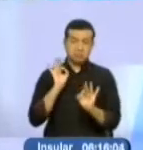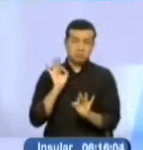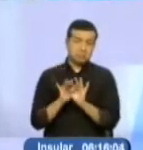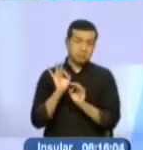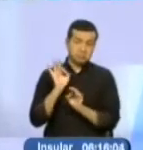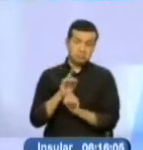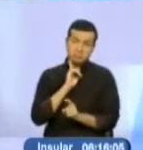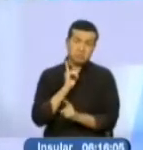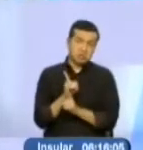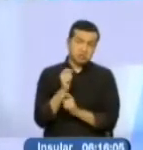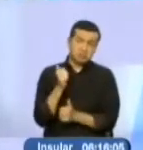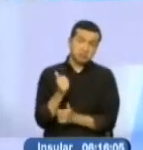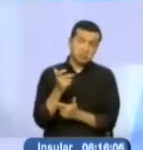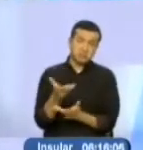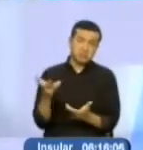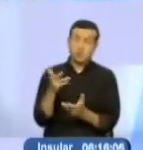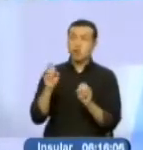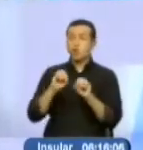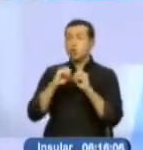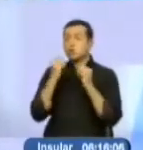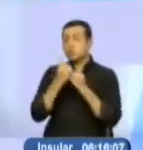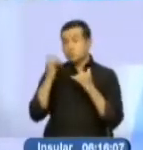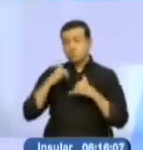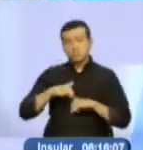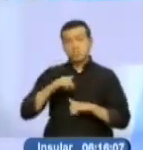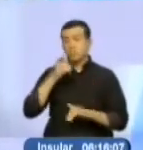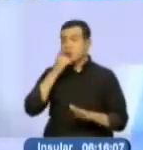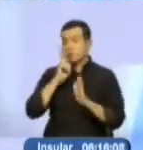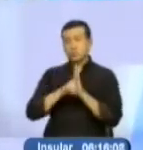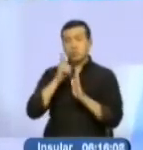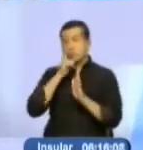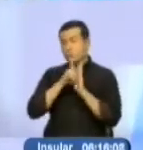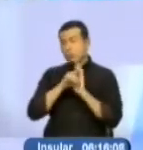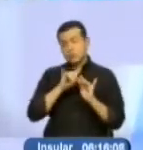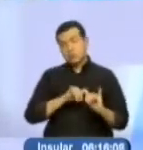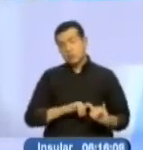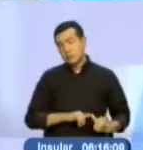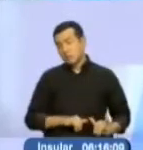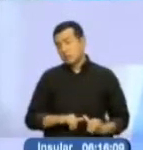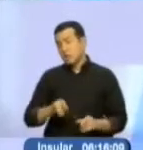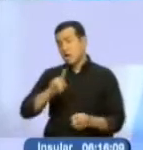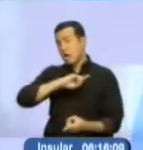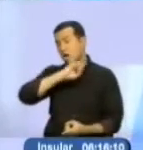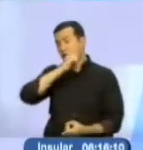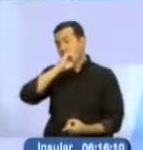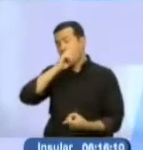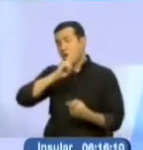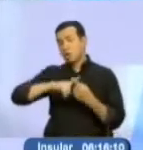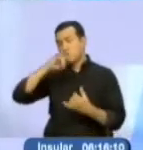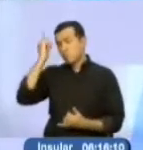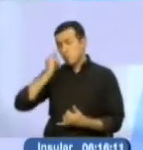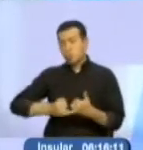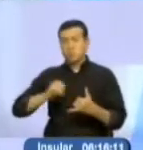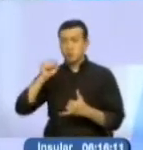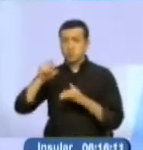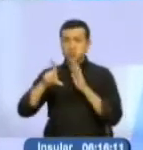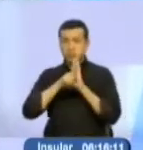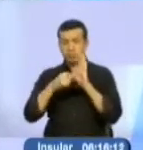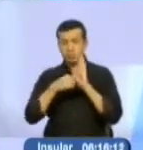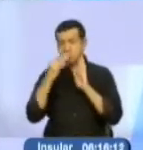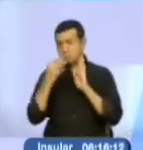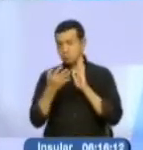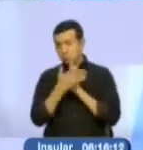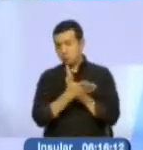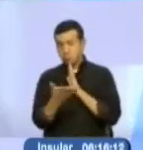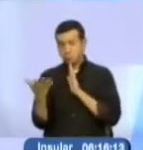legítimo que una organización pueda agotar todas las instancias previstas dentro de su legislación eso